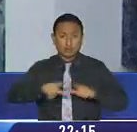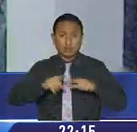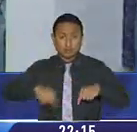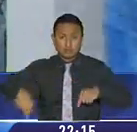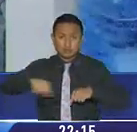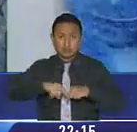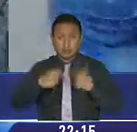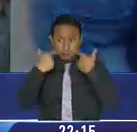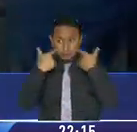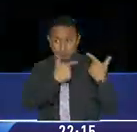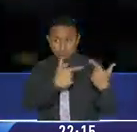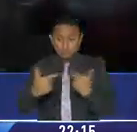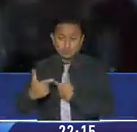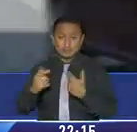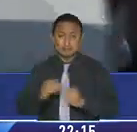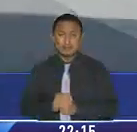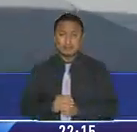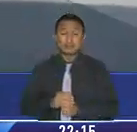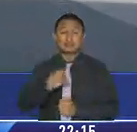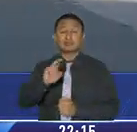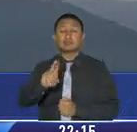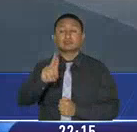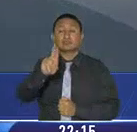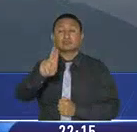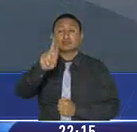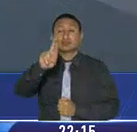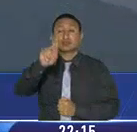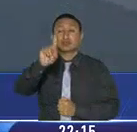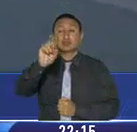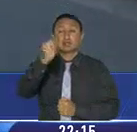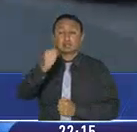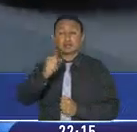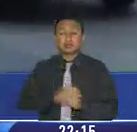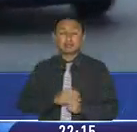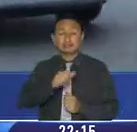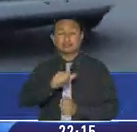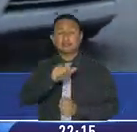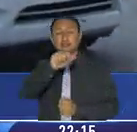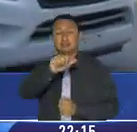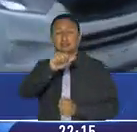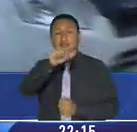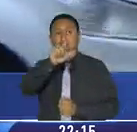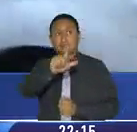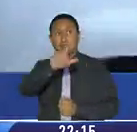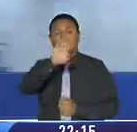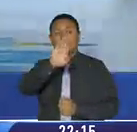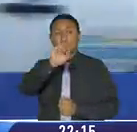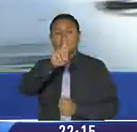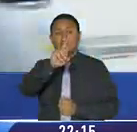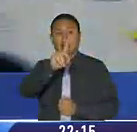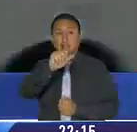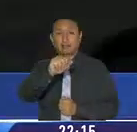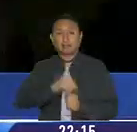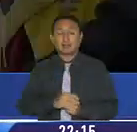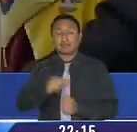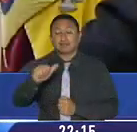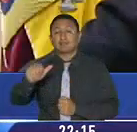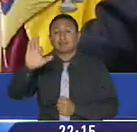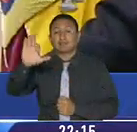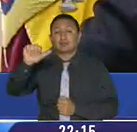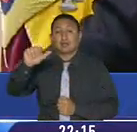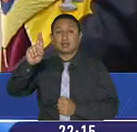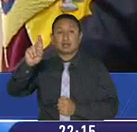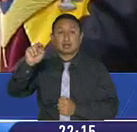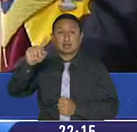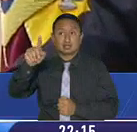modelo, entre ellos la Ciudadela Urdesa, la Alborada y también en el sector de la Atarazana. La tabla de drogas